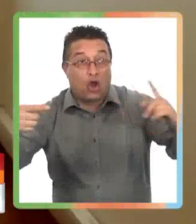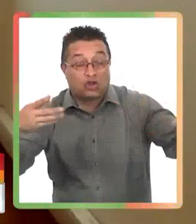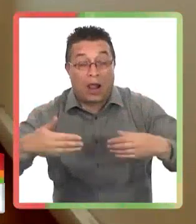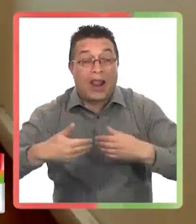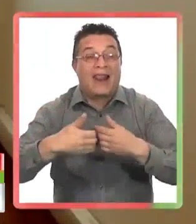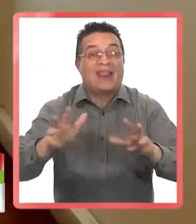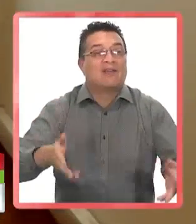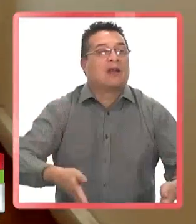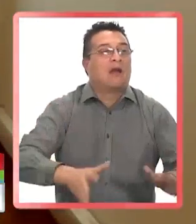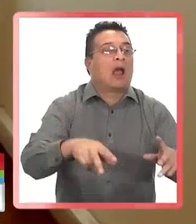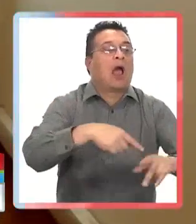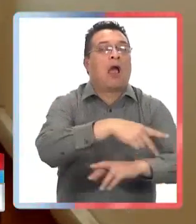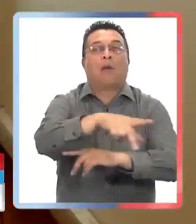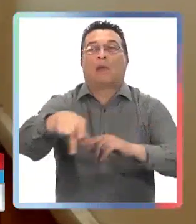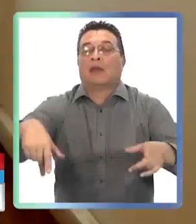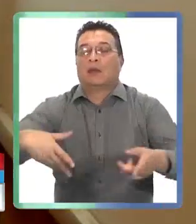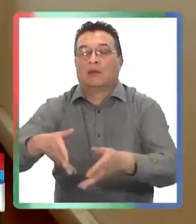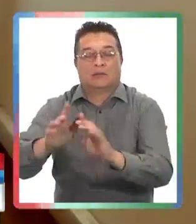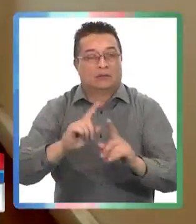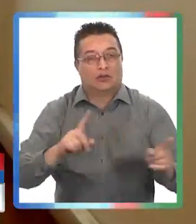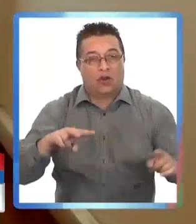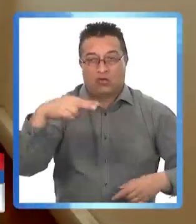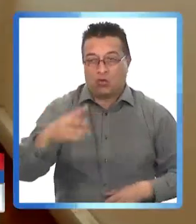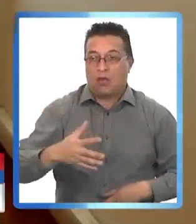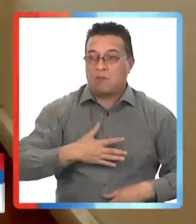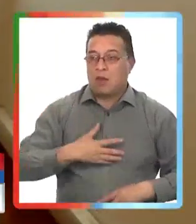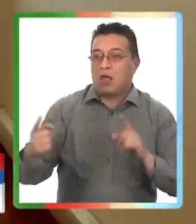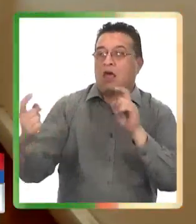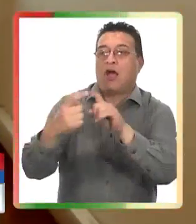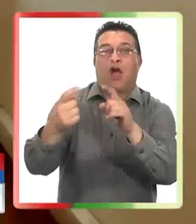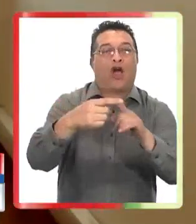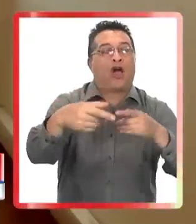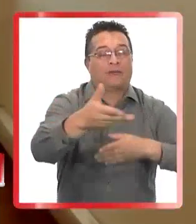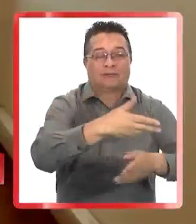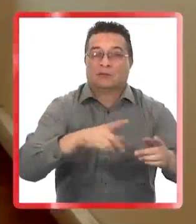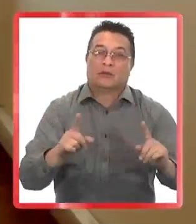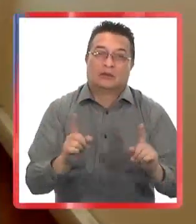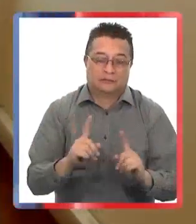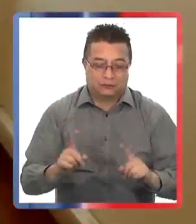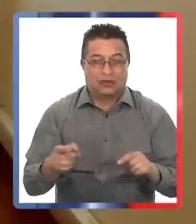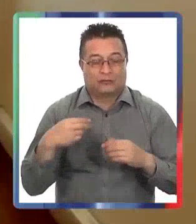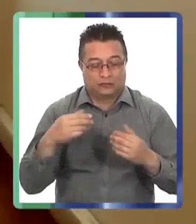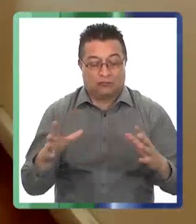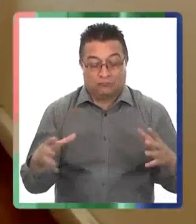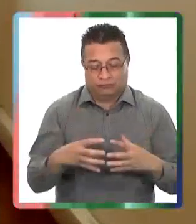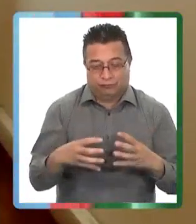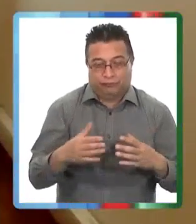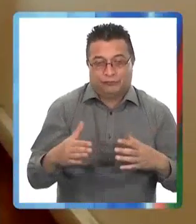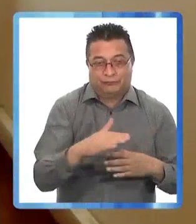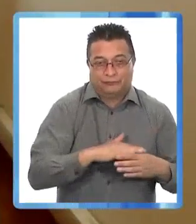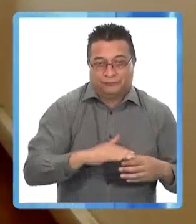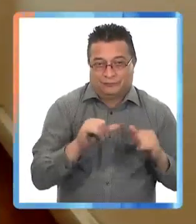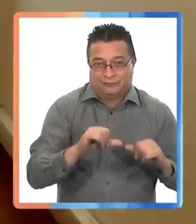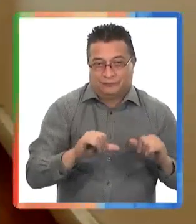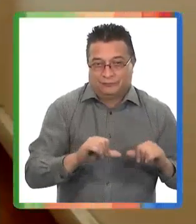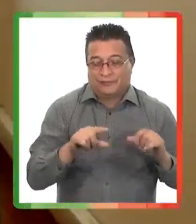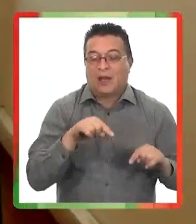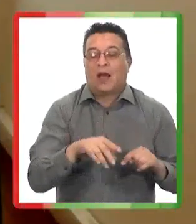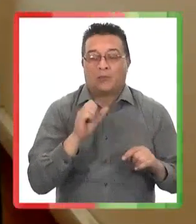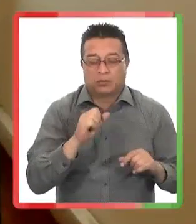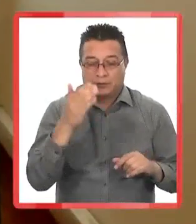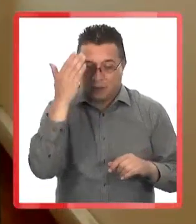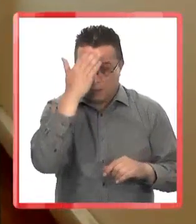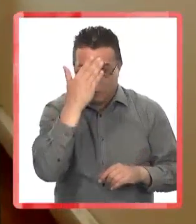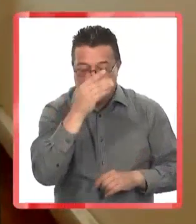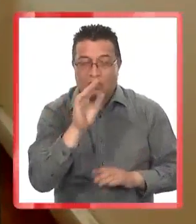caminos y que no sean de propiedad, digamos, de la familia o de la persona que se está preocupando de mantener